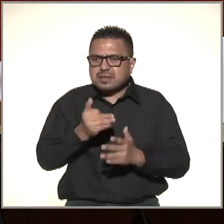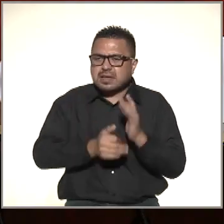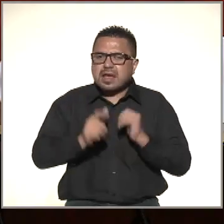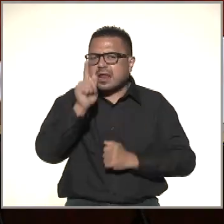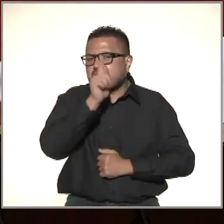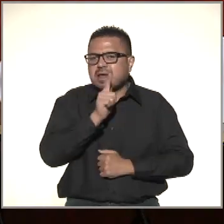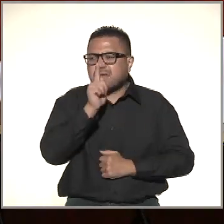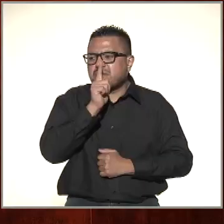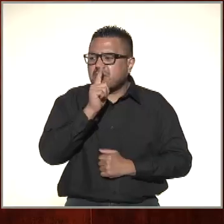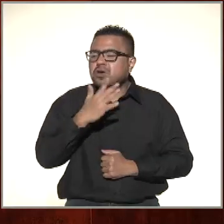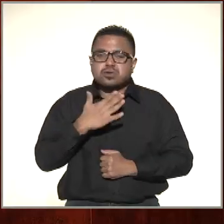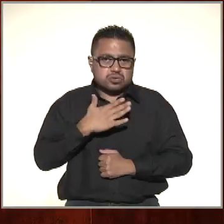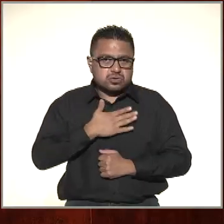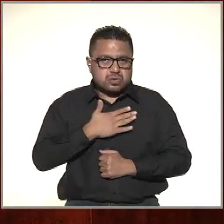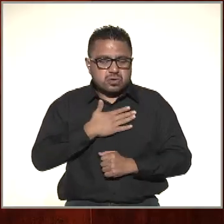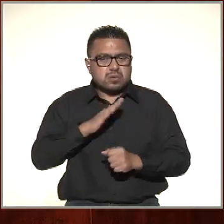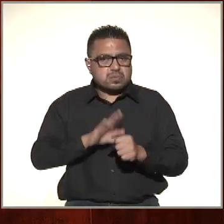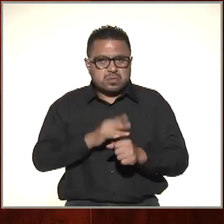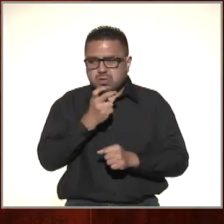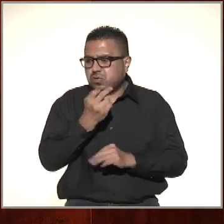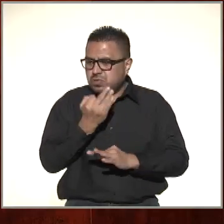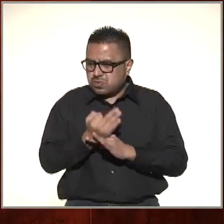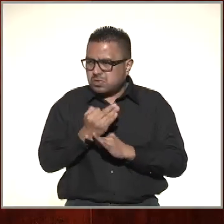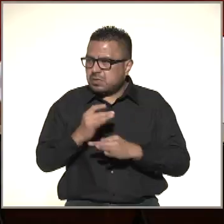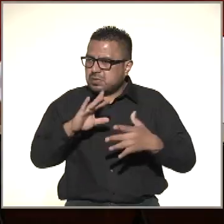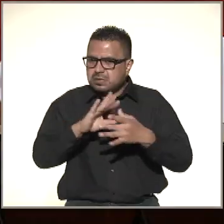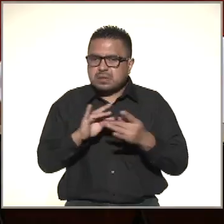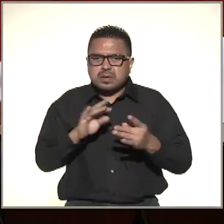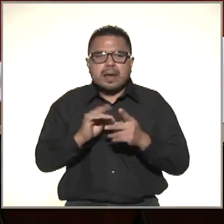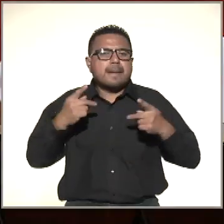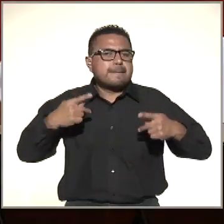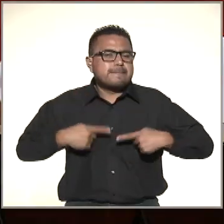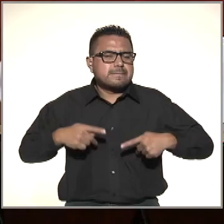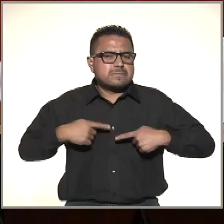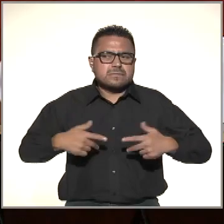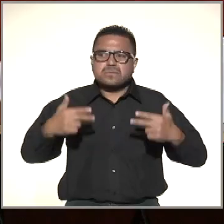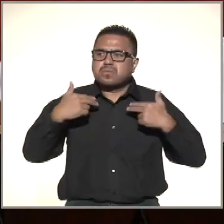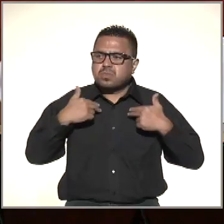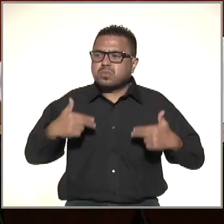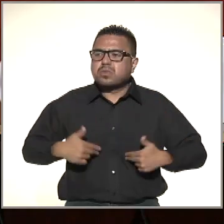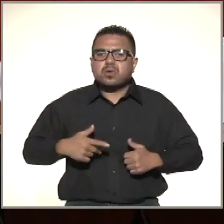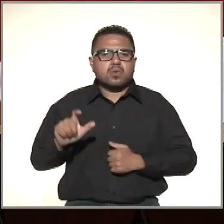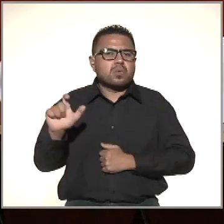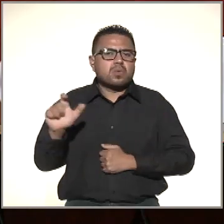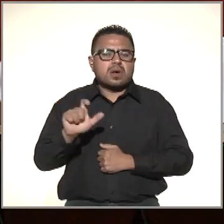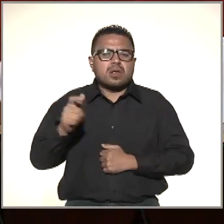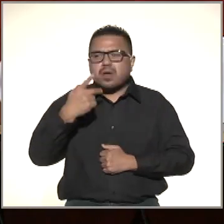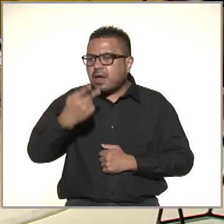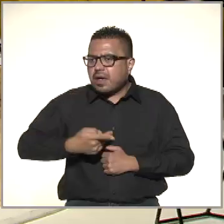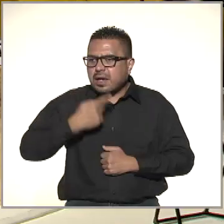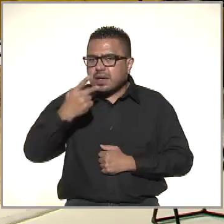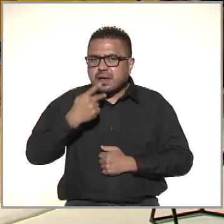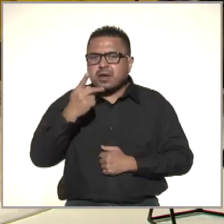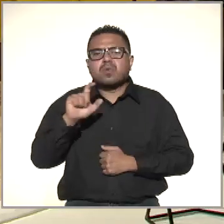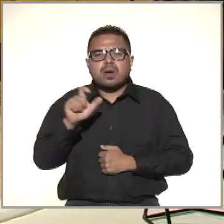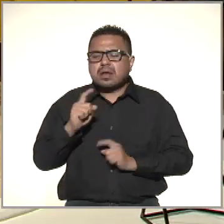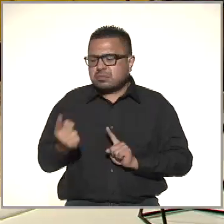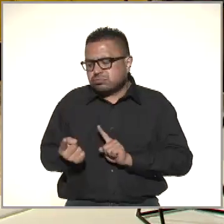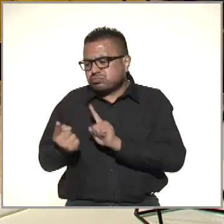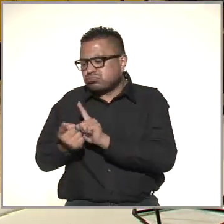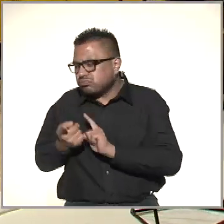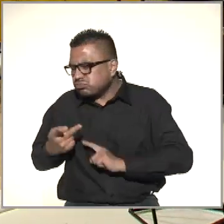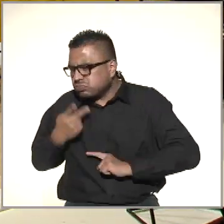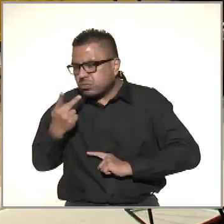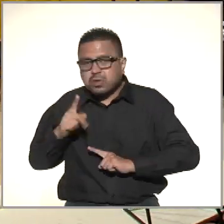lenguaje. Entonces yo por eso afirmo, el ser humano es humano cuando habla, cuando se le habla. De